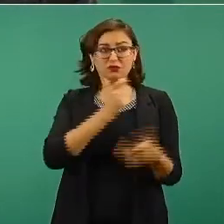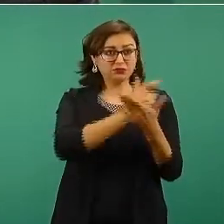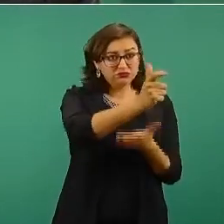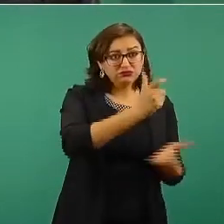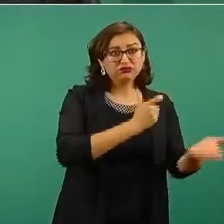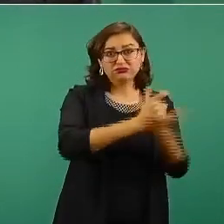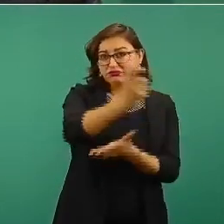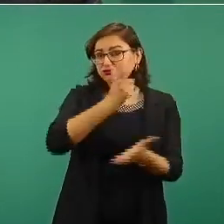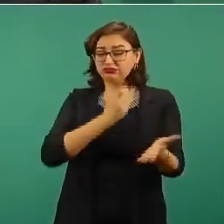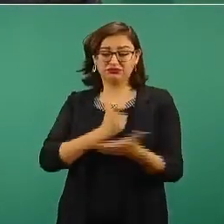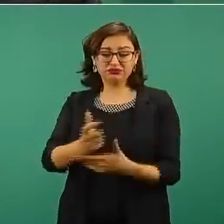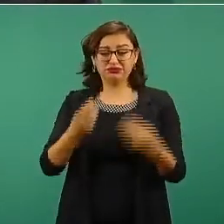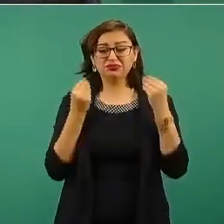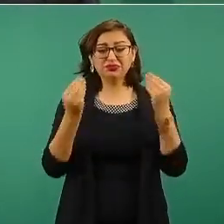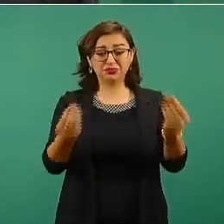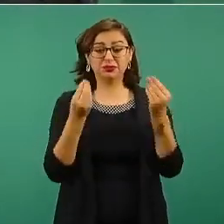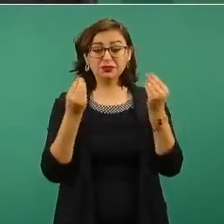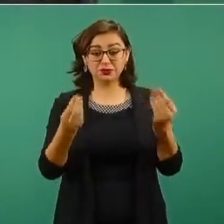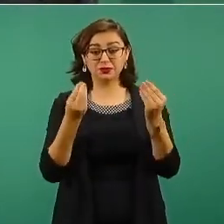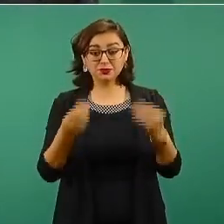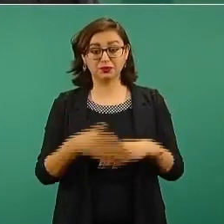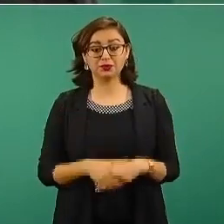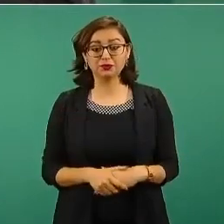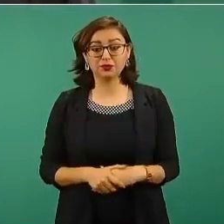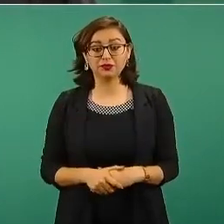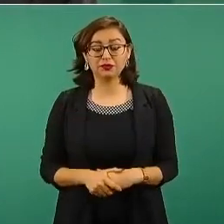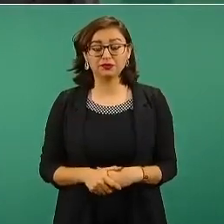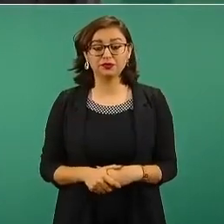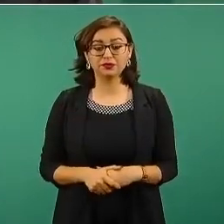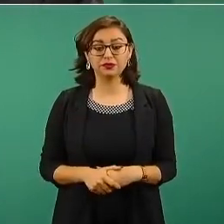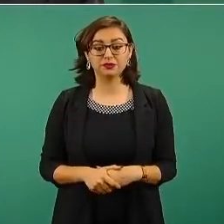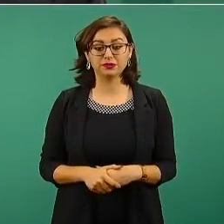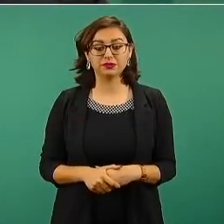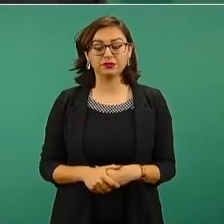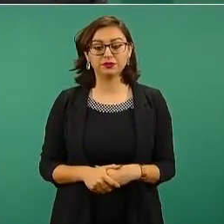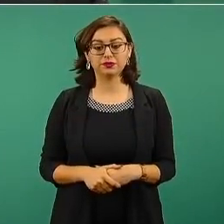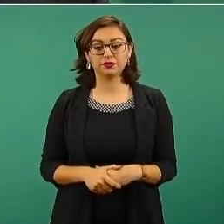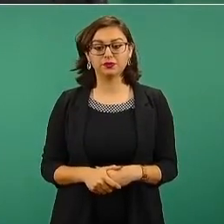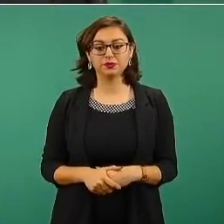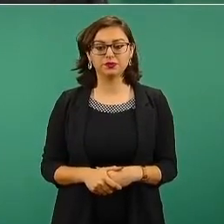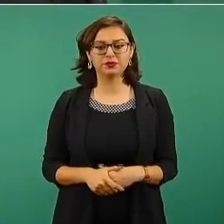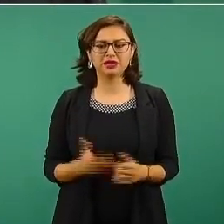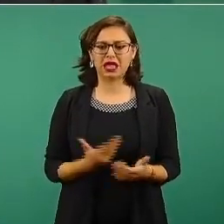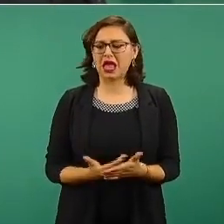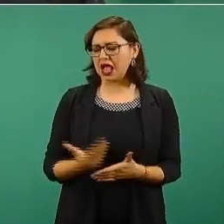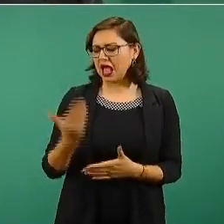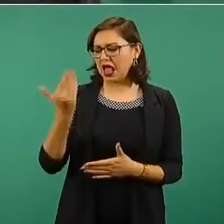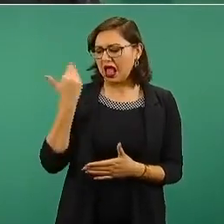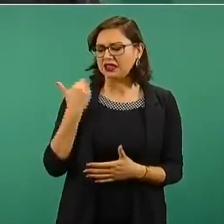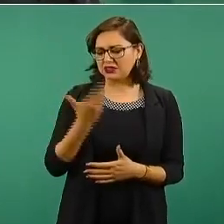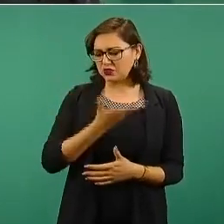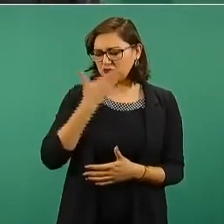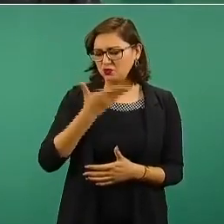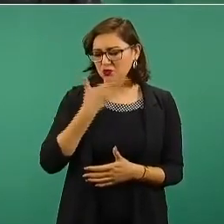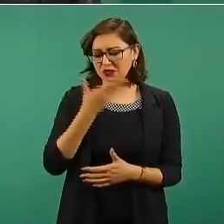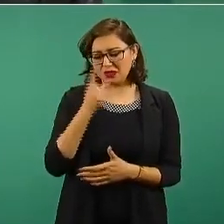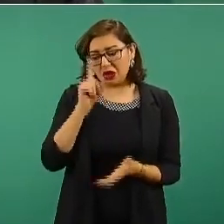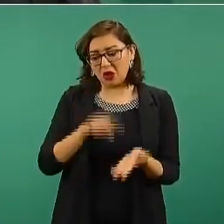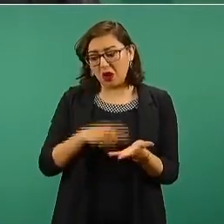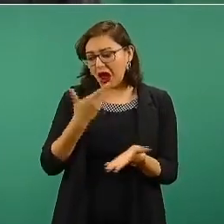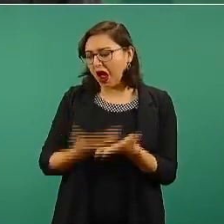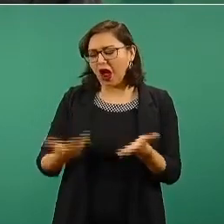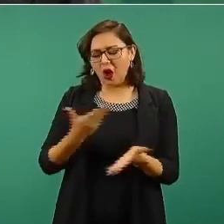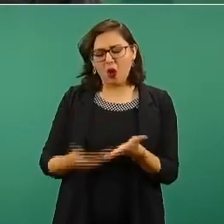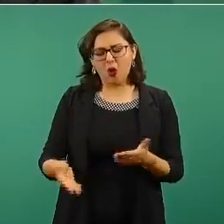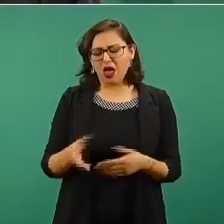Hubo un tiempo, yo creo que ya no, porque eso ha dejado de tener efecto. No sé